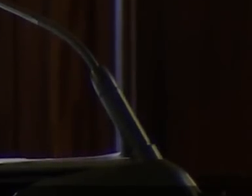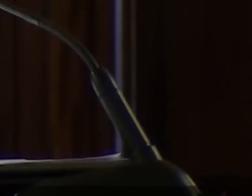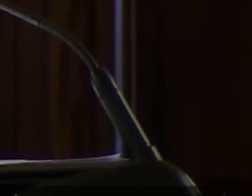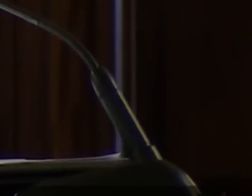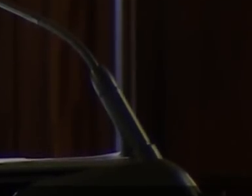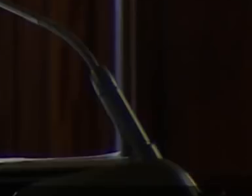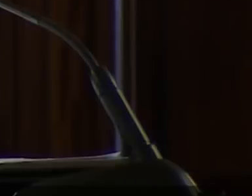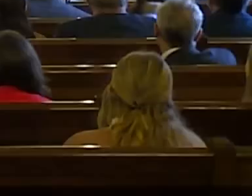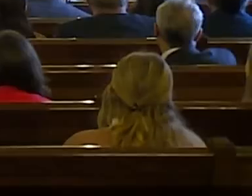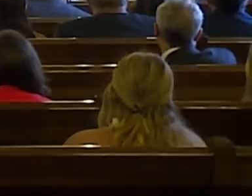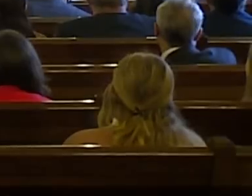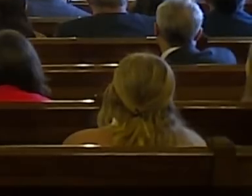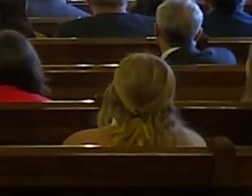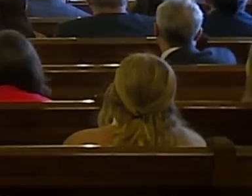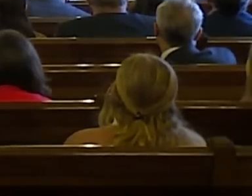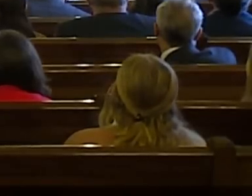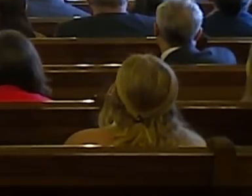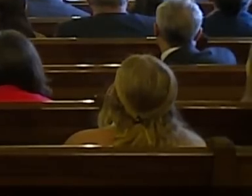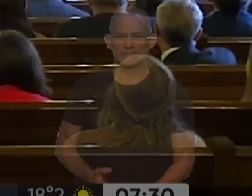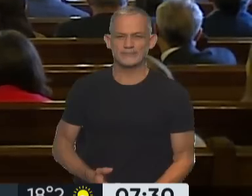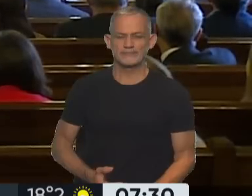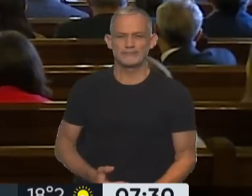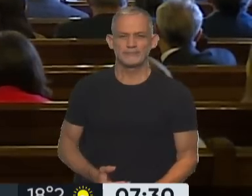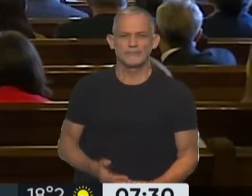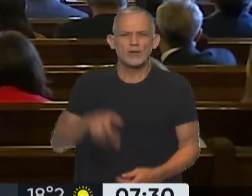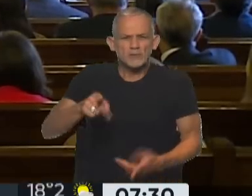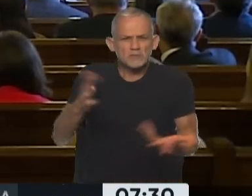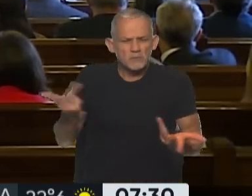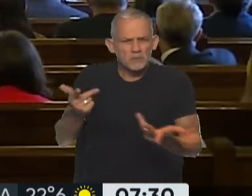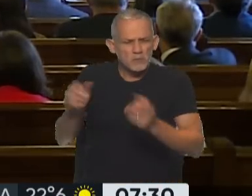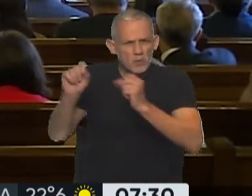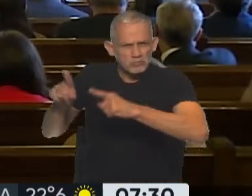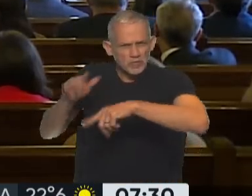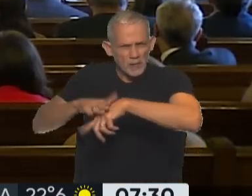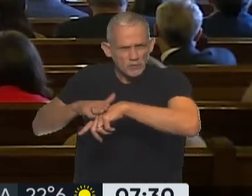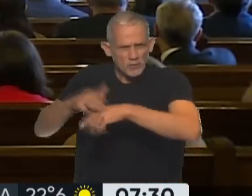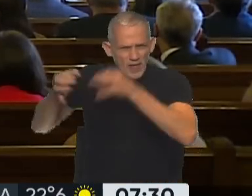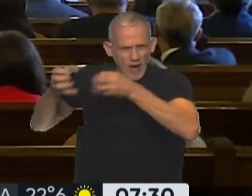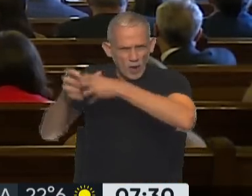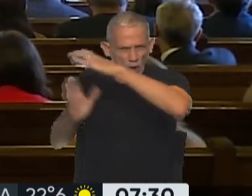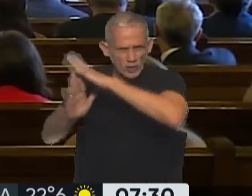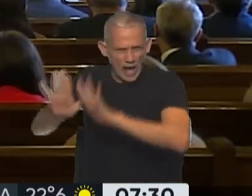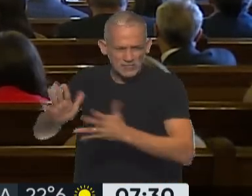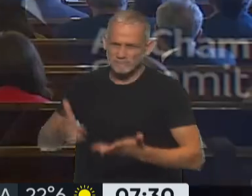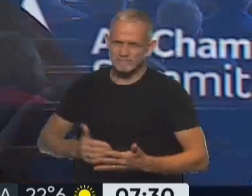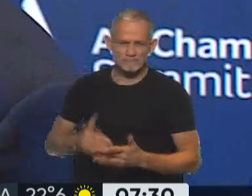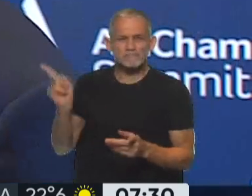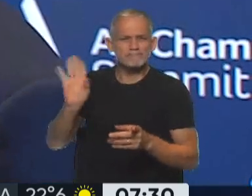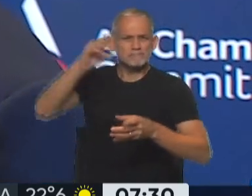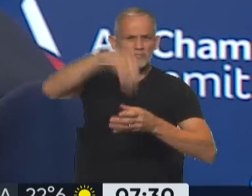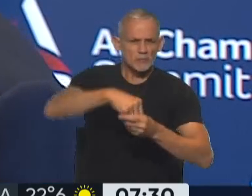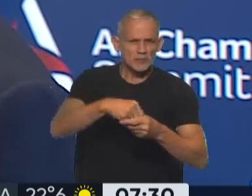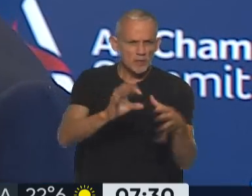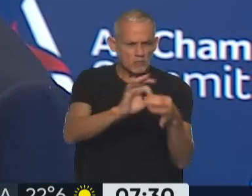Suprema Corte. Creo que se arrogan facultades que no son las de la Corte, se involucran las